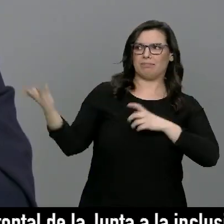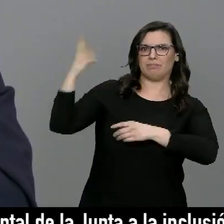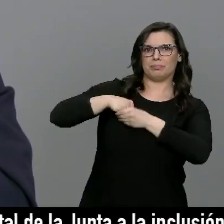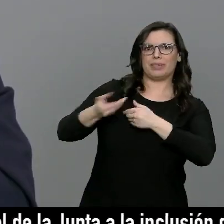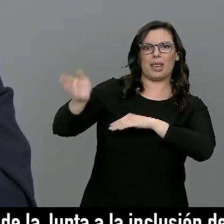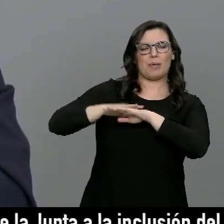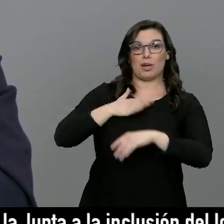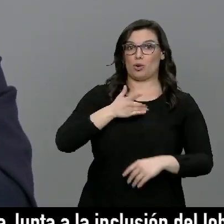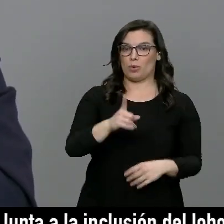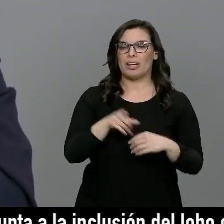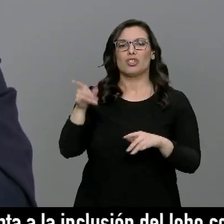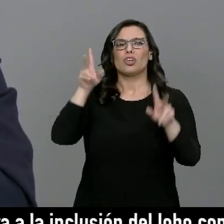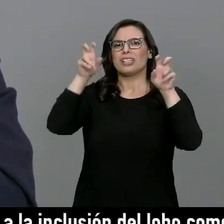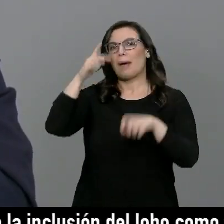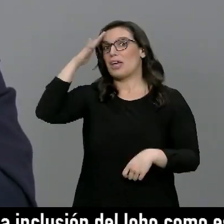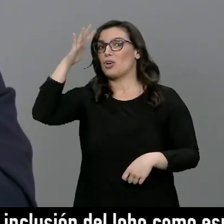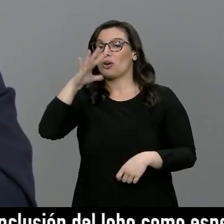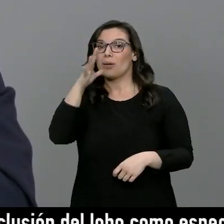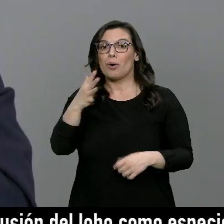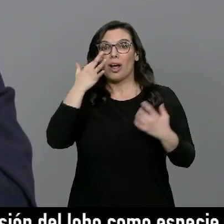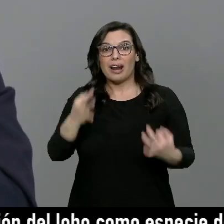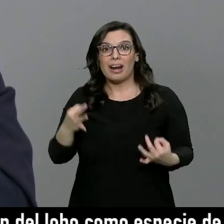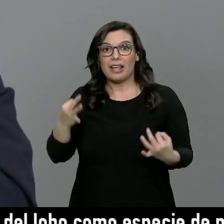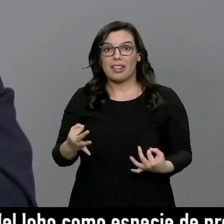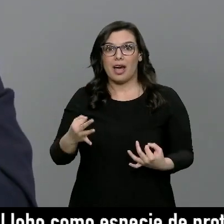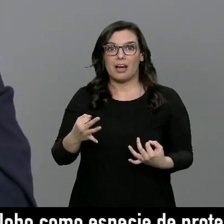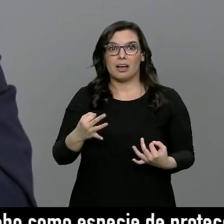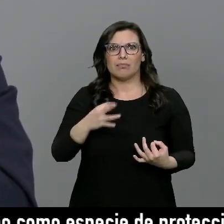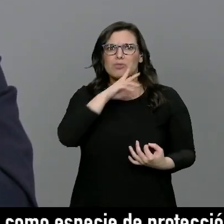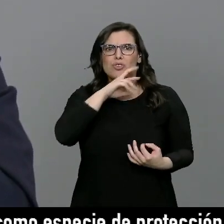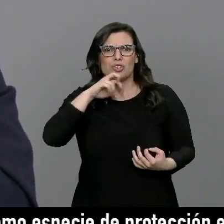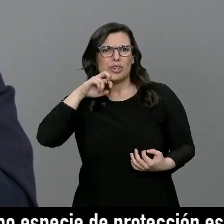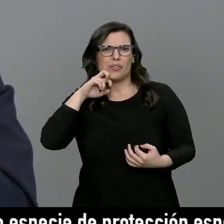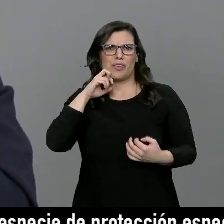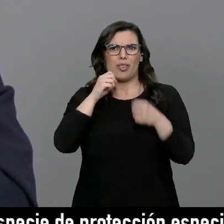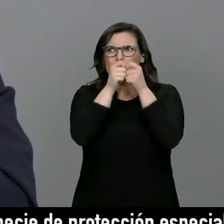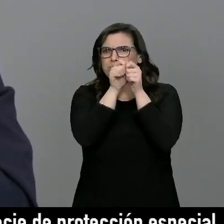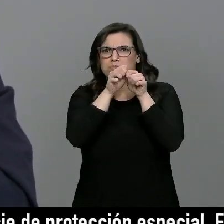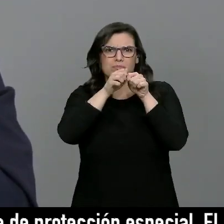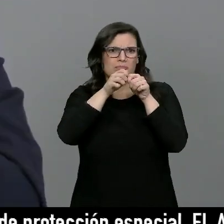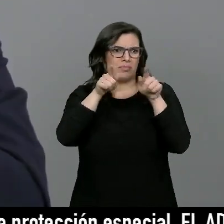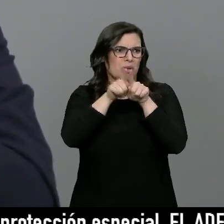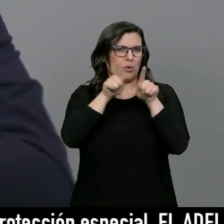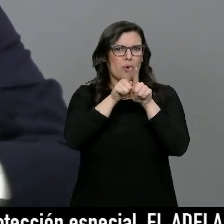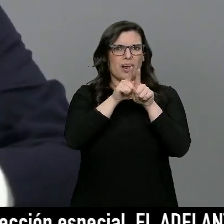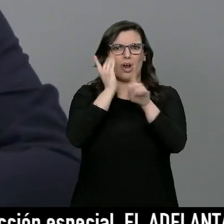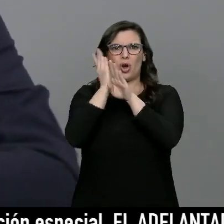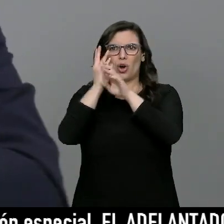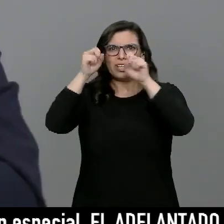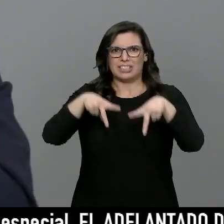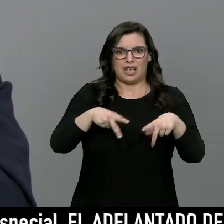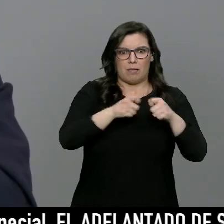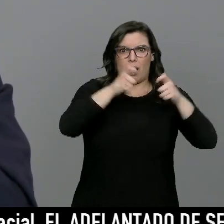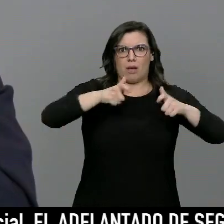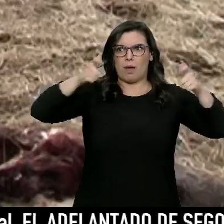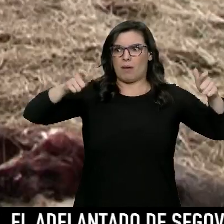razón ideológica, porque el lobo está absolutamente conservado, en una expansión incluso desordenada. Ha poblado nuevos territorios